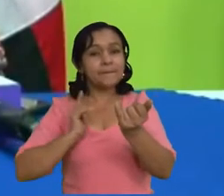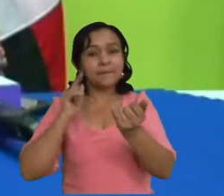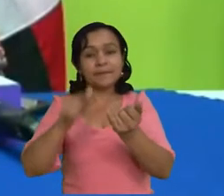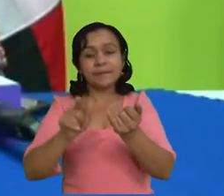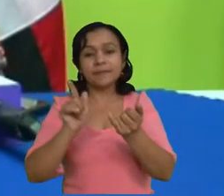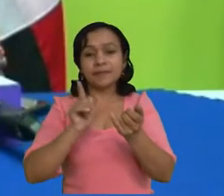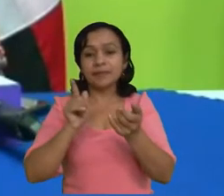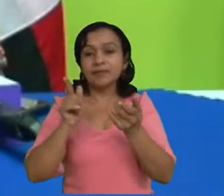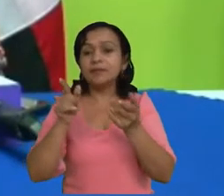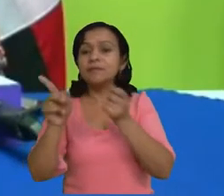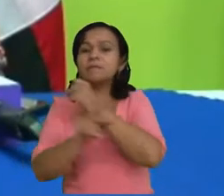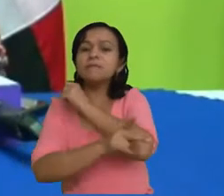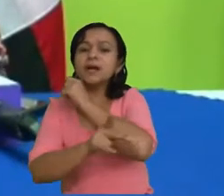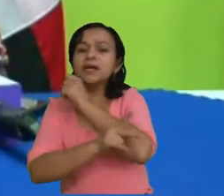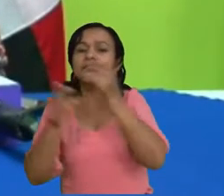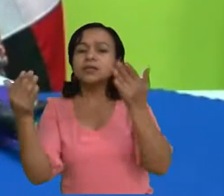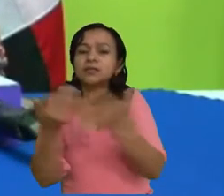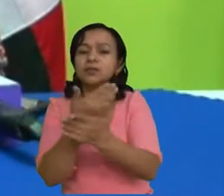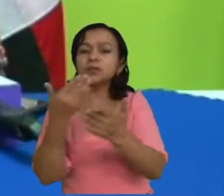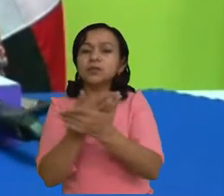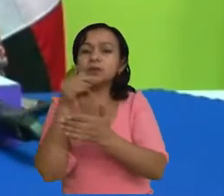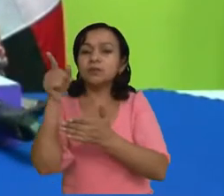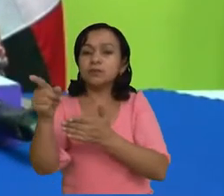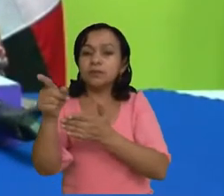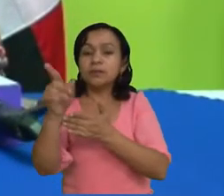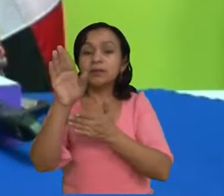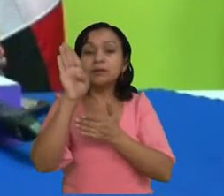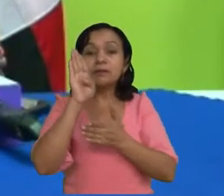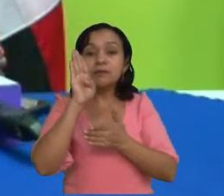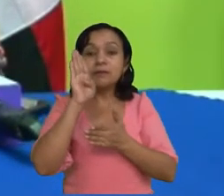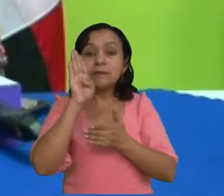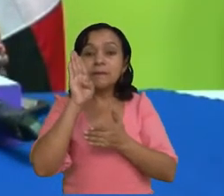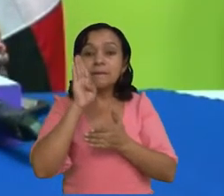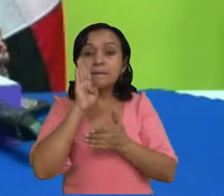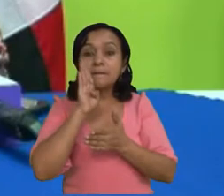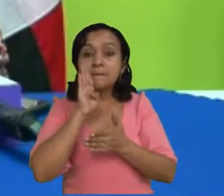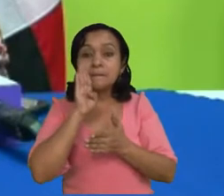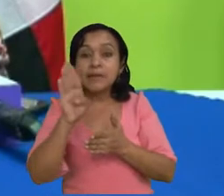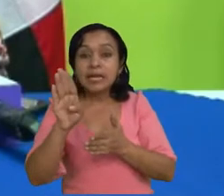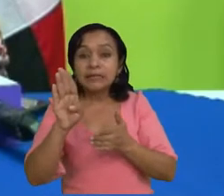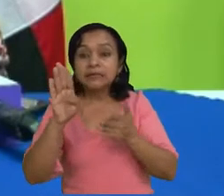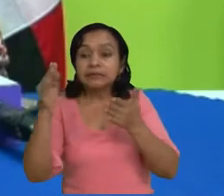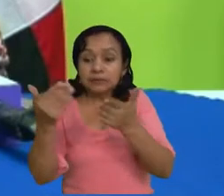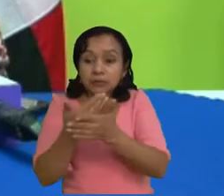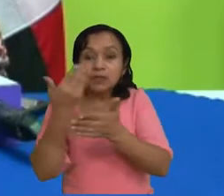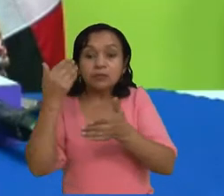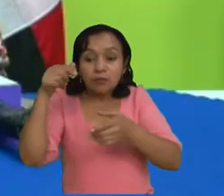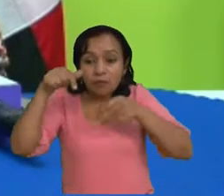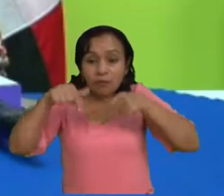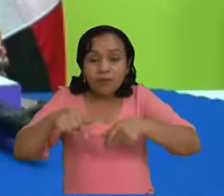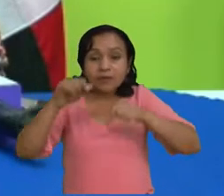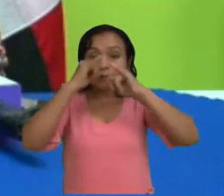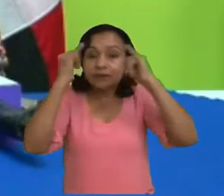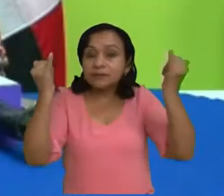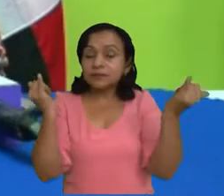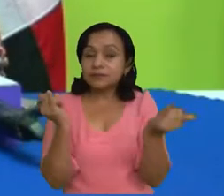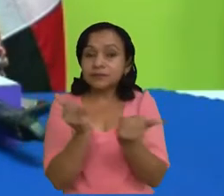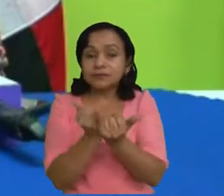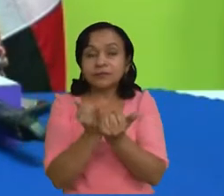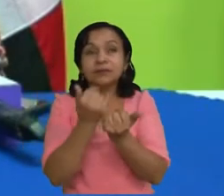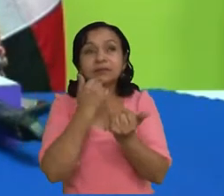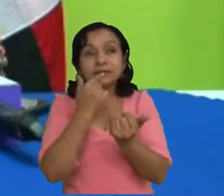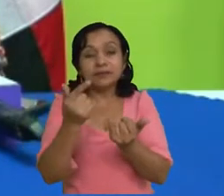caso específicamente hay un caso confirmado nuevo en Bélgica del día de ayer para hoy. A nivel internacional también se